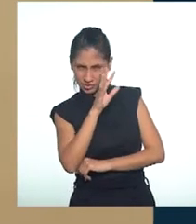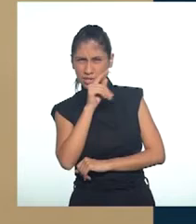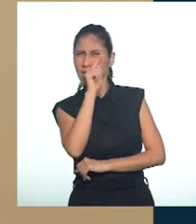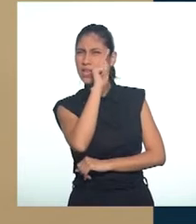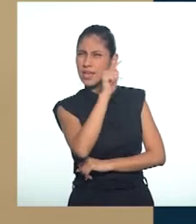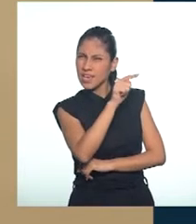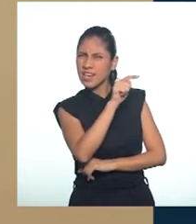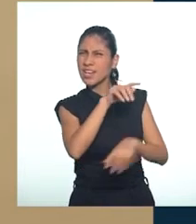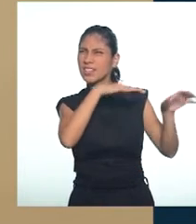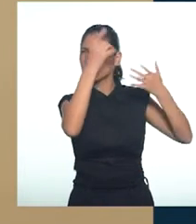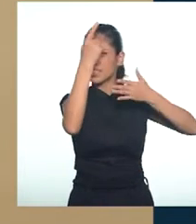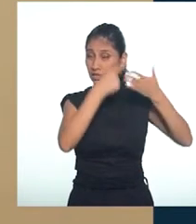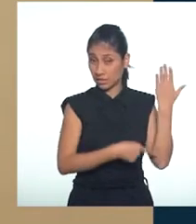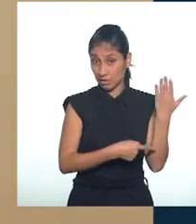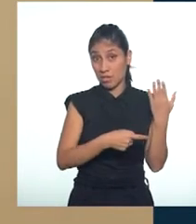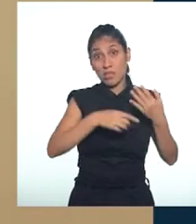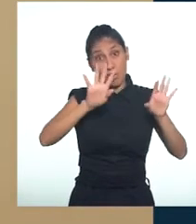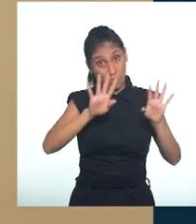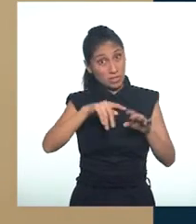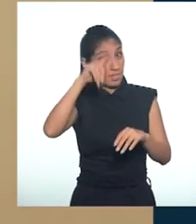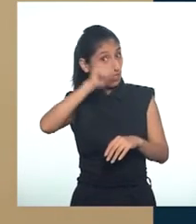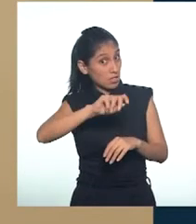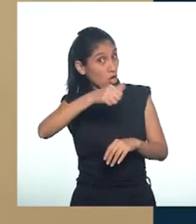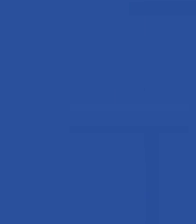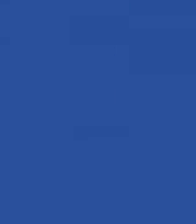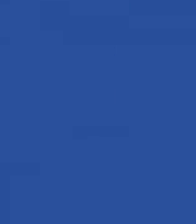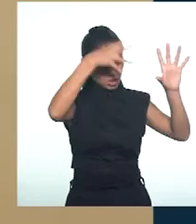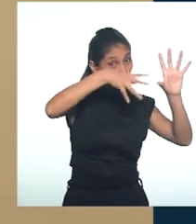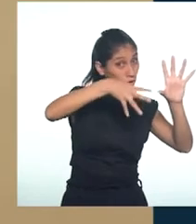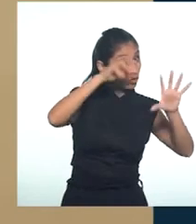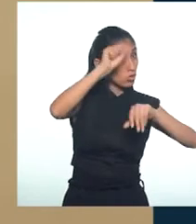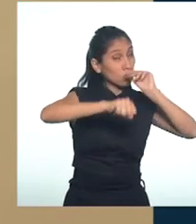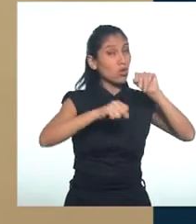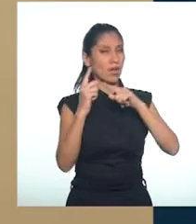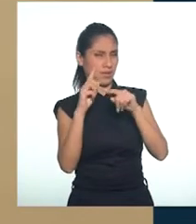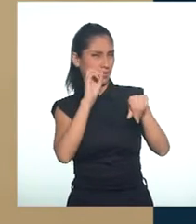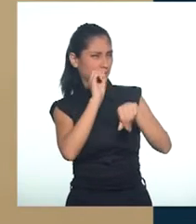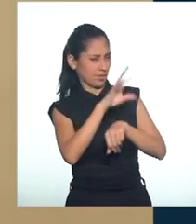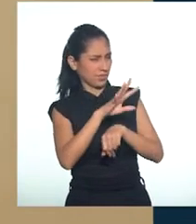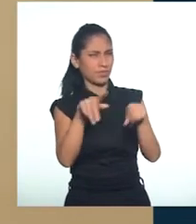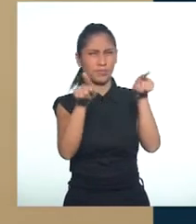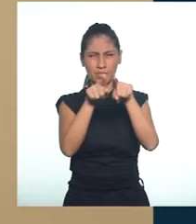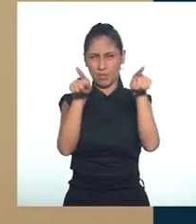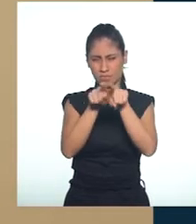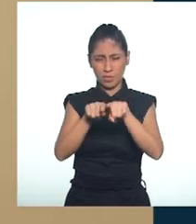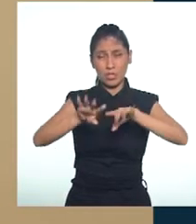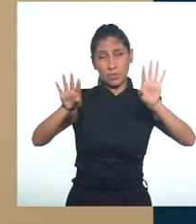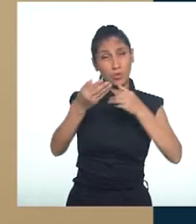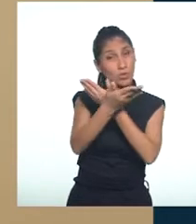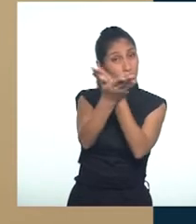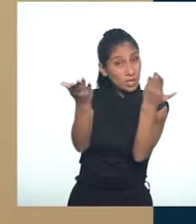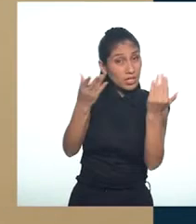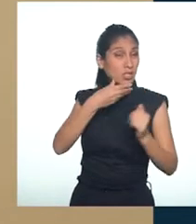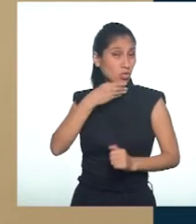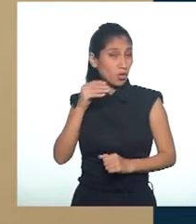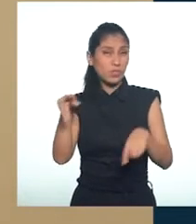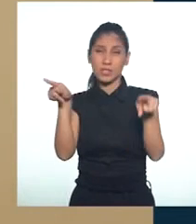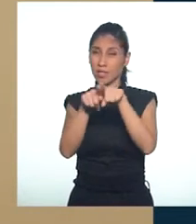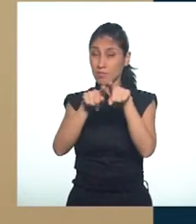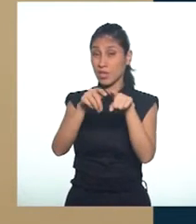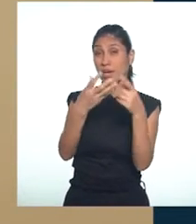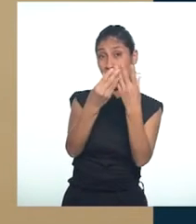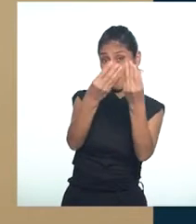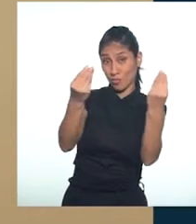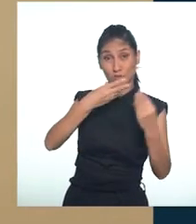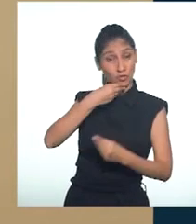es necesario realizar exámenes adicionales. Es probable que a ustedes, chicos, así como a